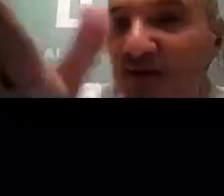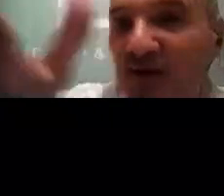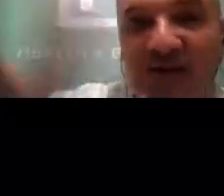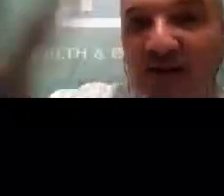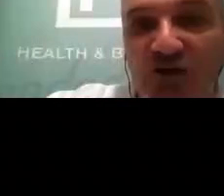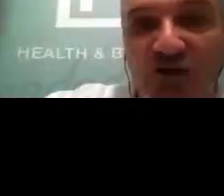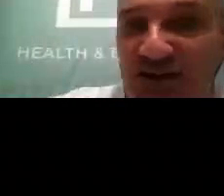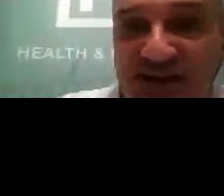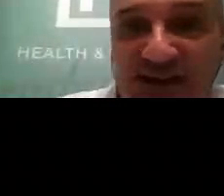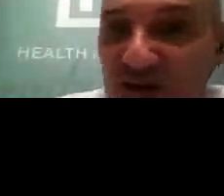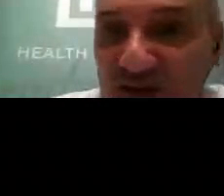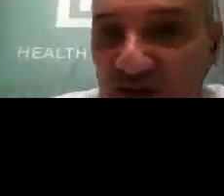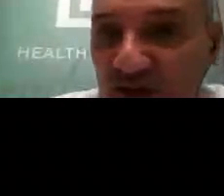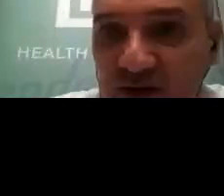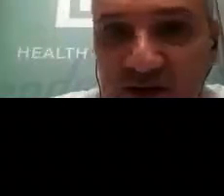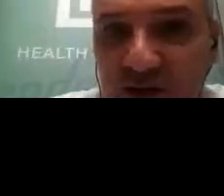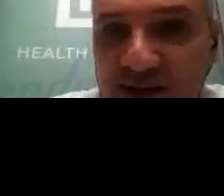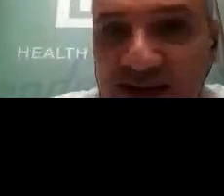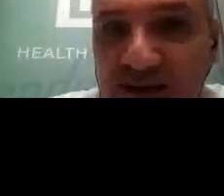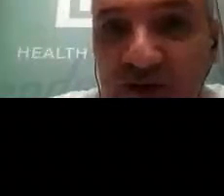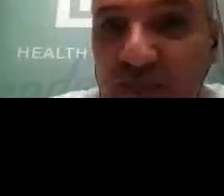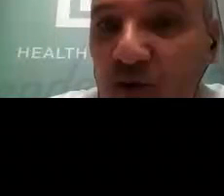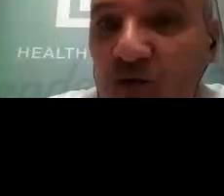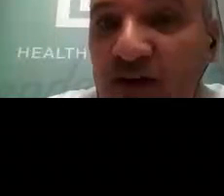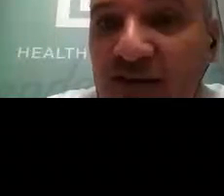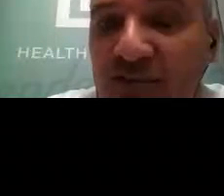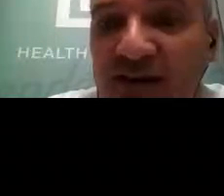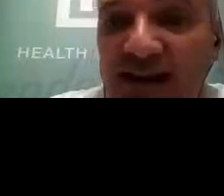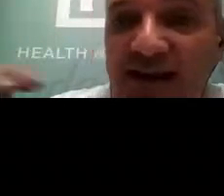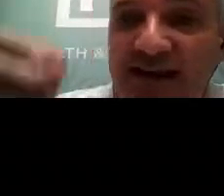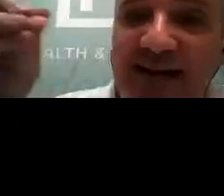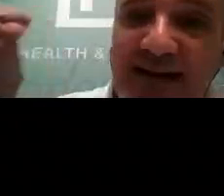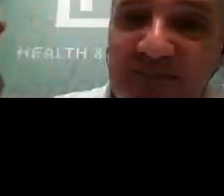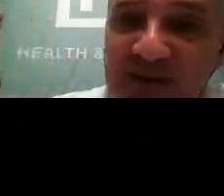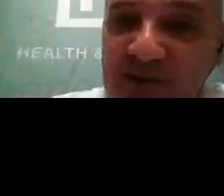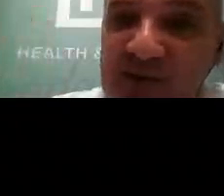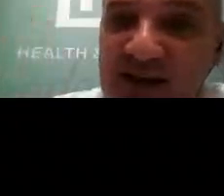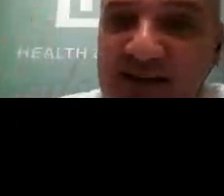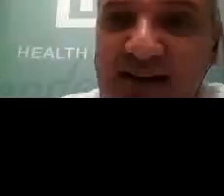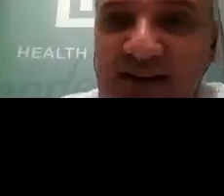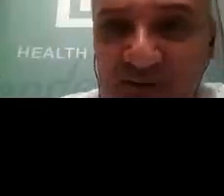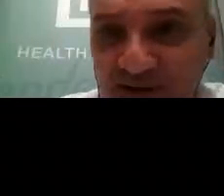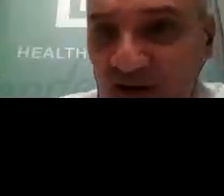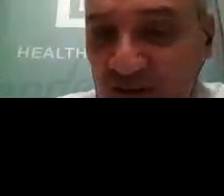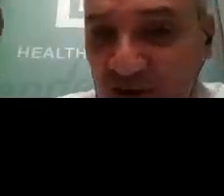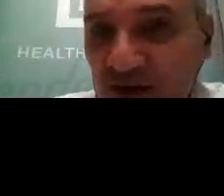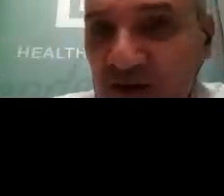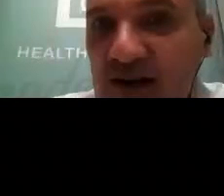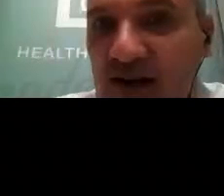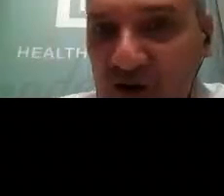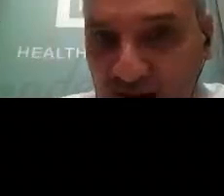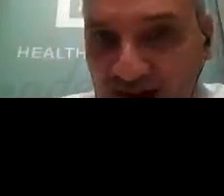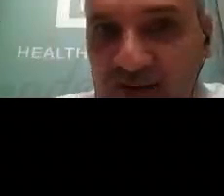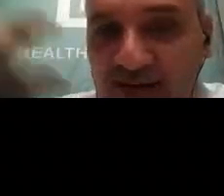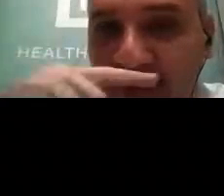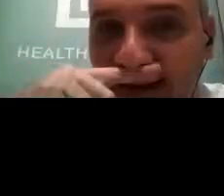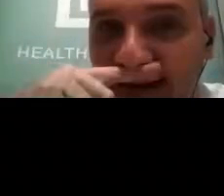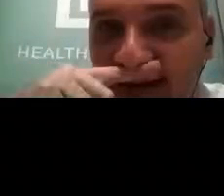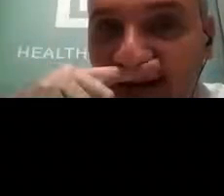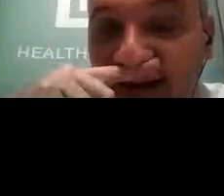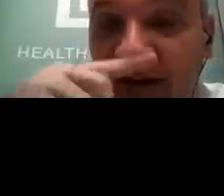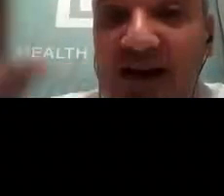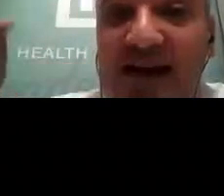Funciones de los ácidos grasos, básicamente los que os he comentado, son precursores de las principales prostaglandinas antiinflamatorias, por lo tanto, nos van a servir